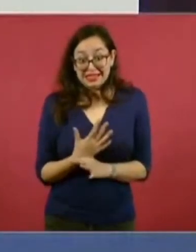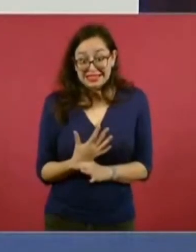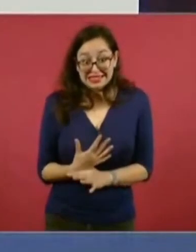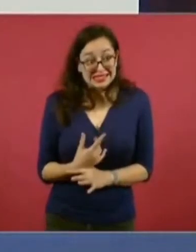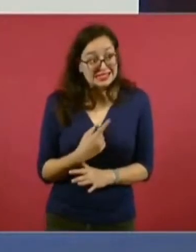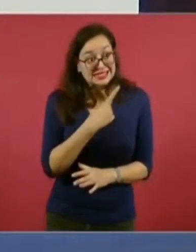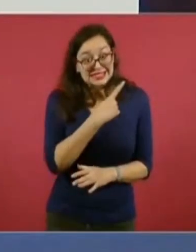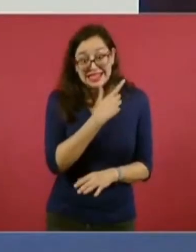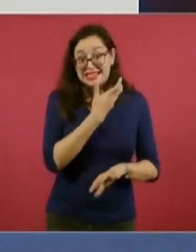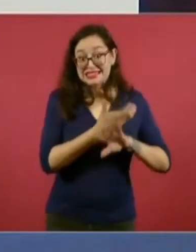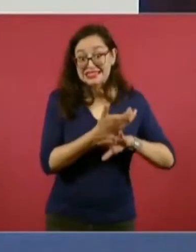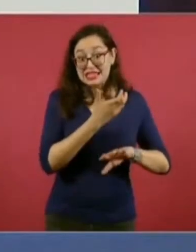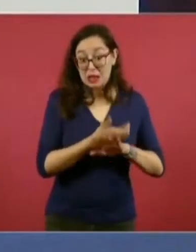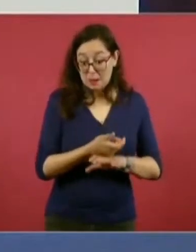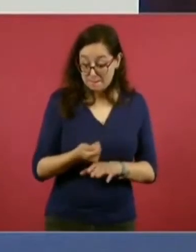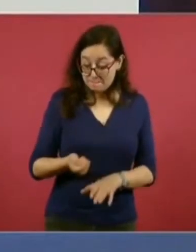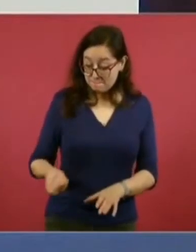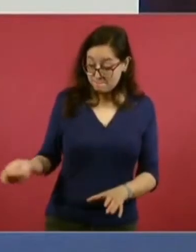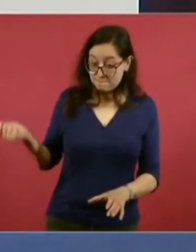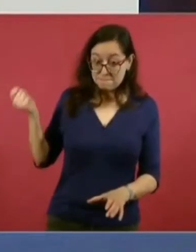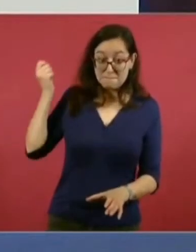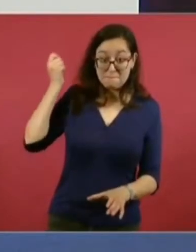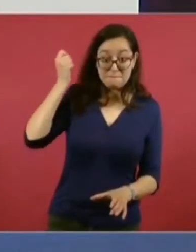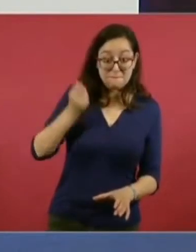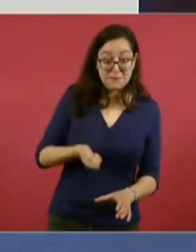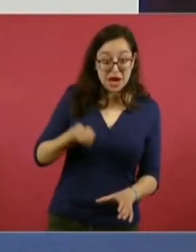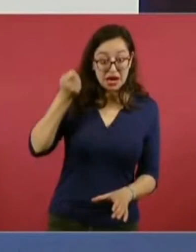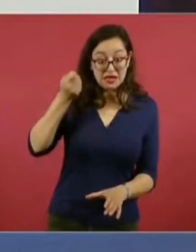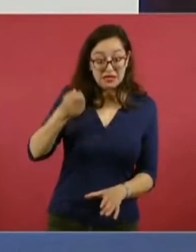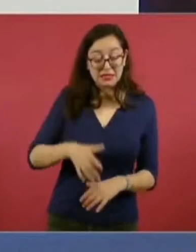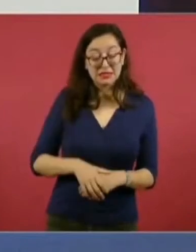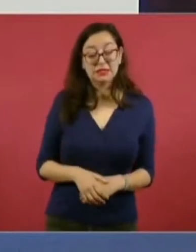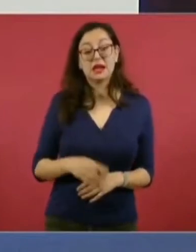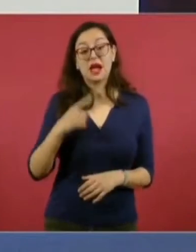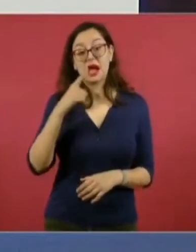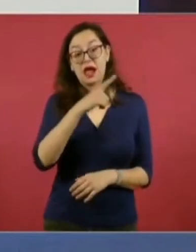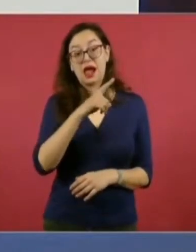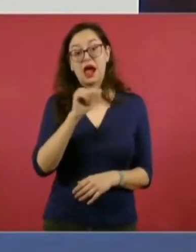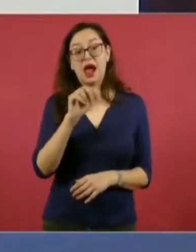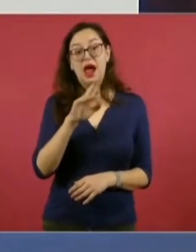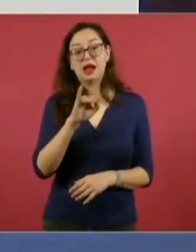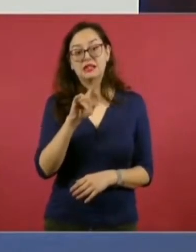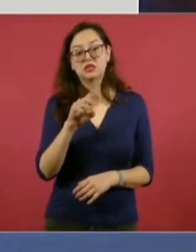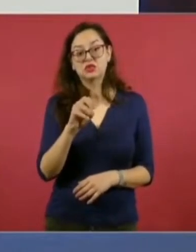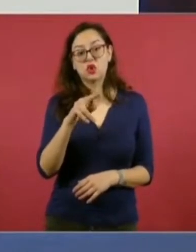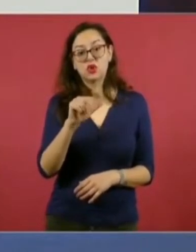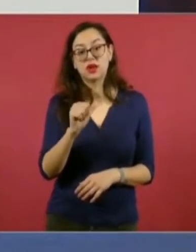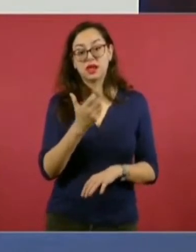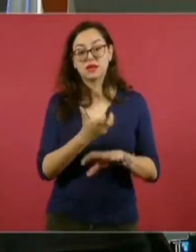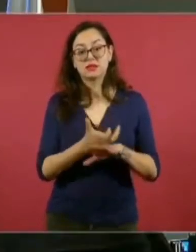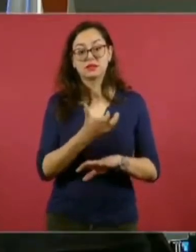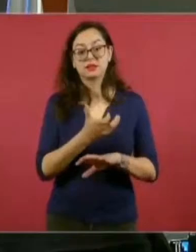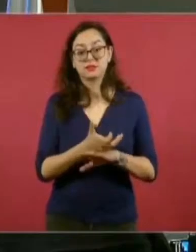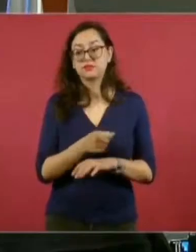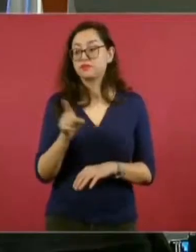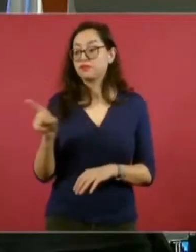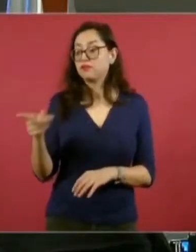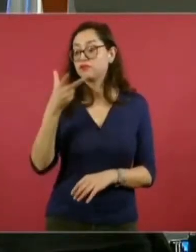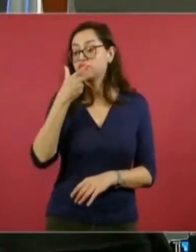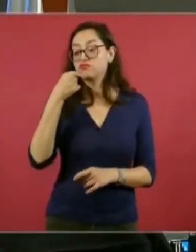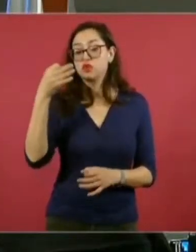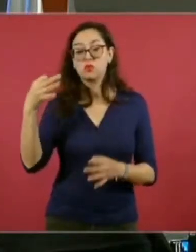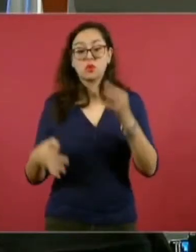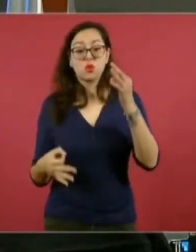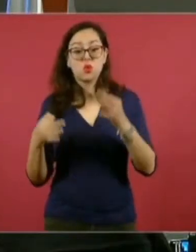Corte de Inmigración del Departamento de Justicia de Arizona, Estados Unidos, en donde conceden el